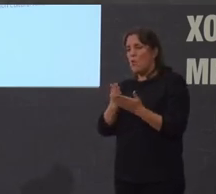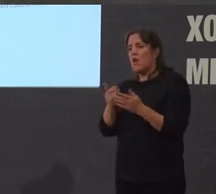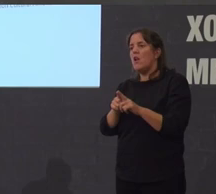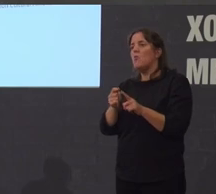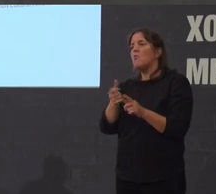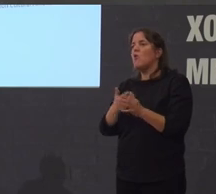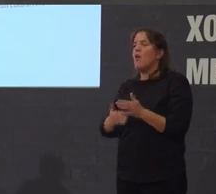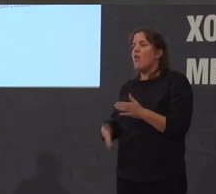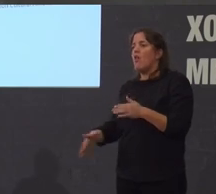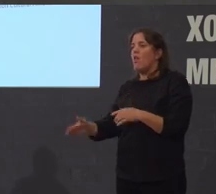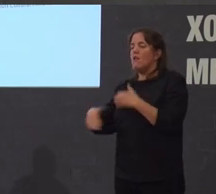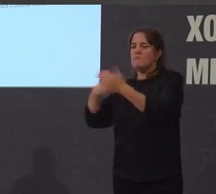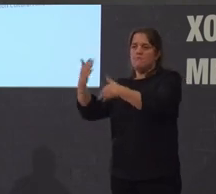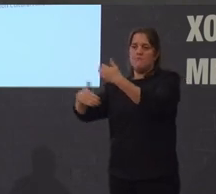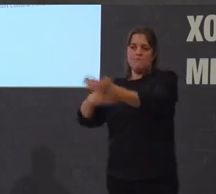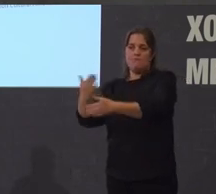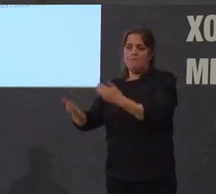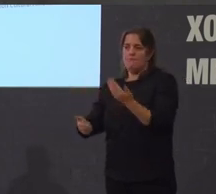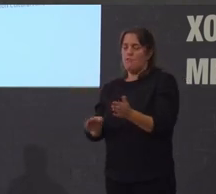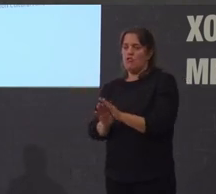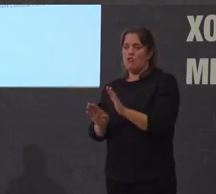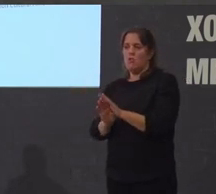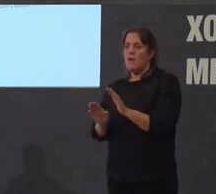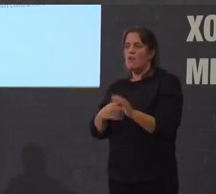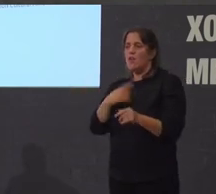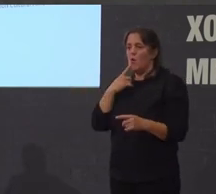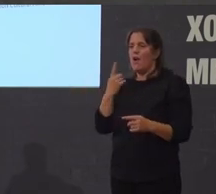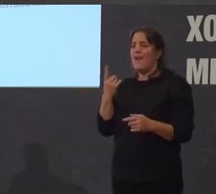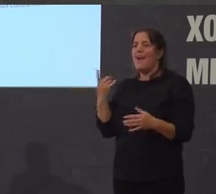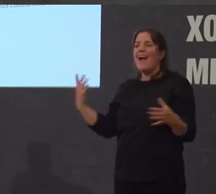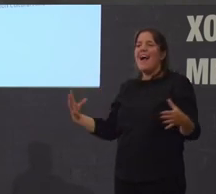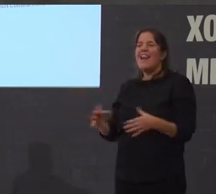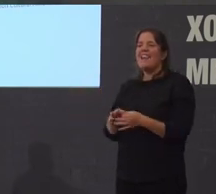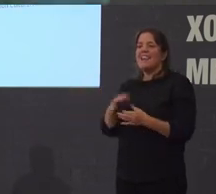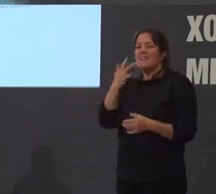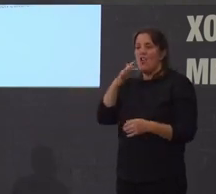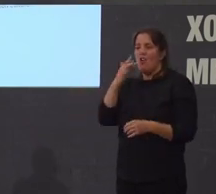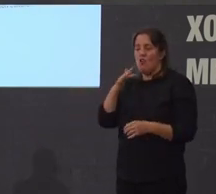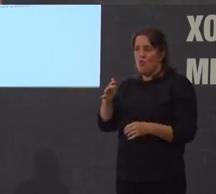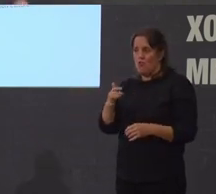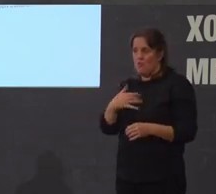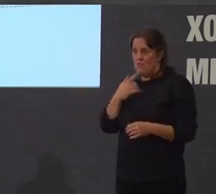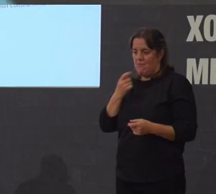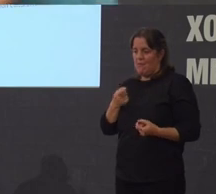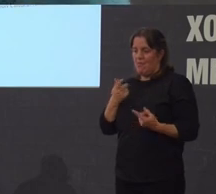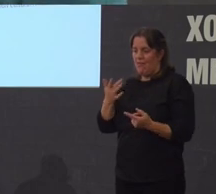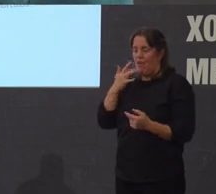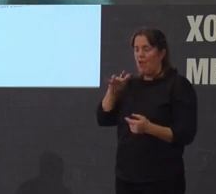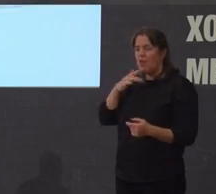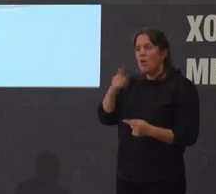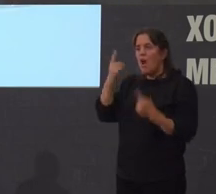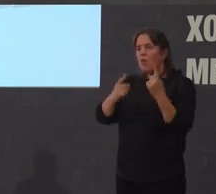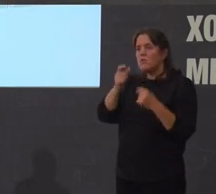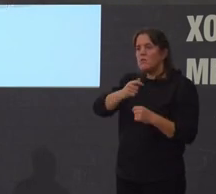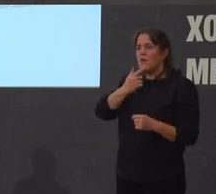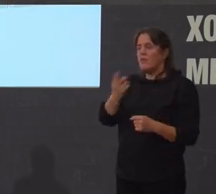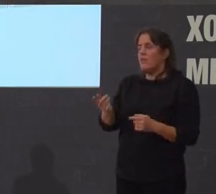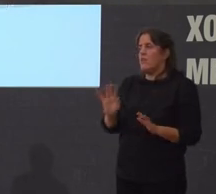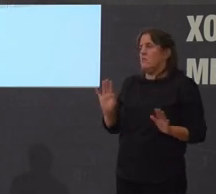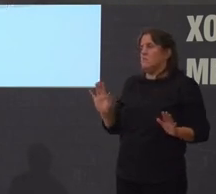salir adelante y claro las alianzas de euro cuando cuando había que entregar algo duro en todo muchas personas alegaban que